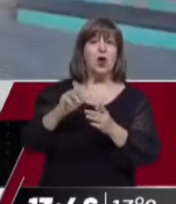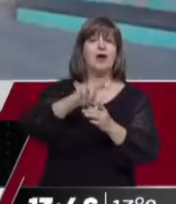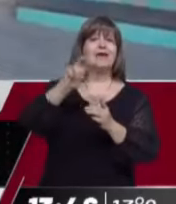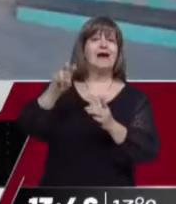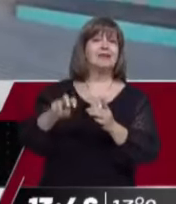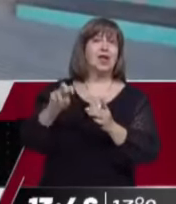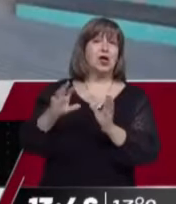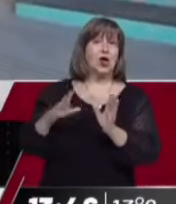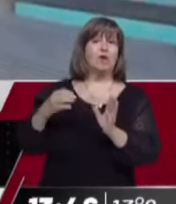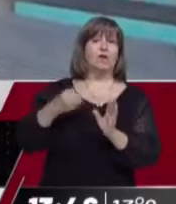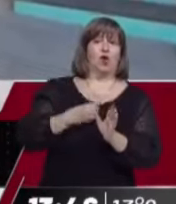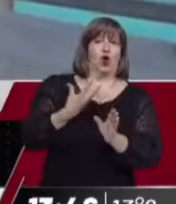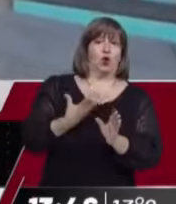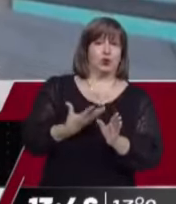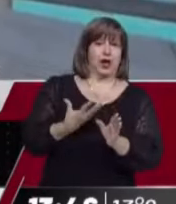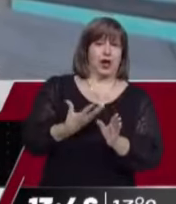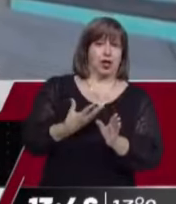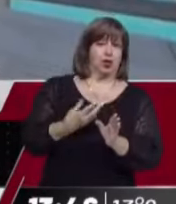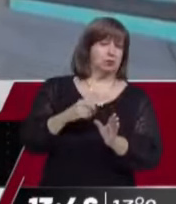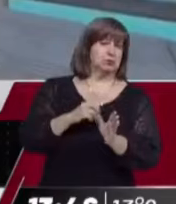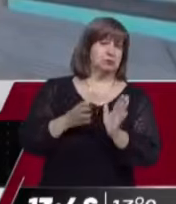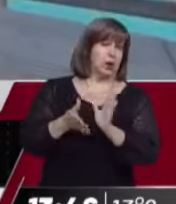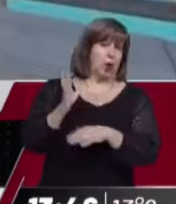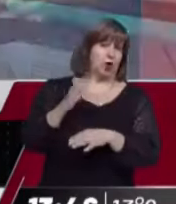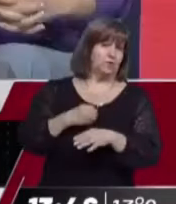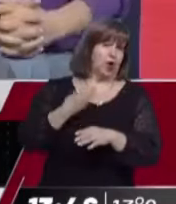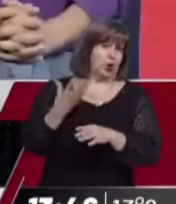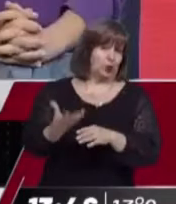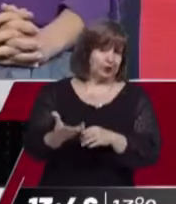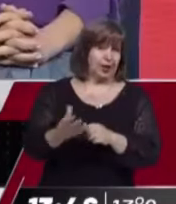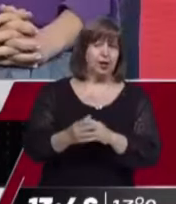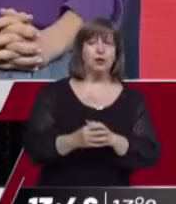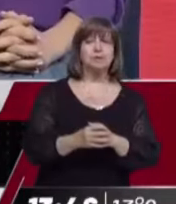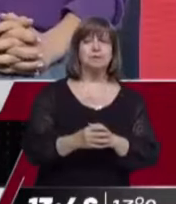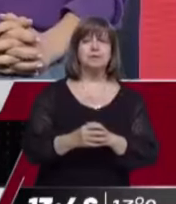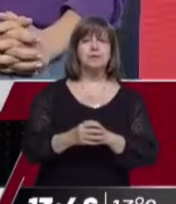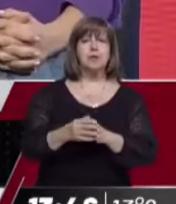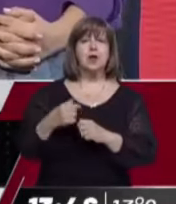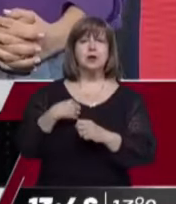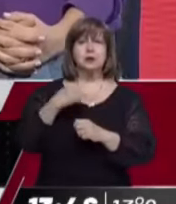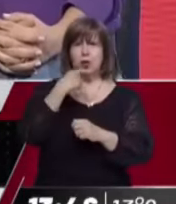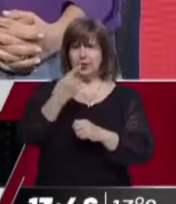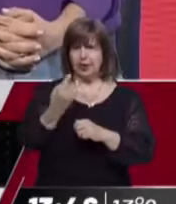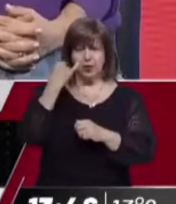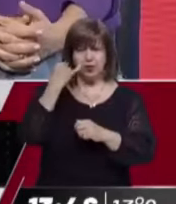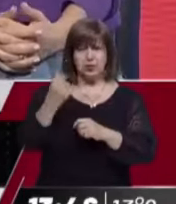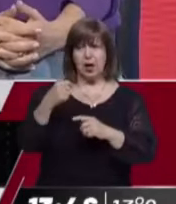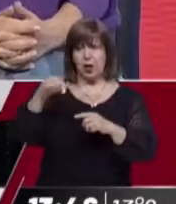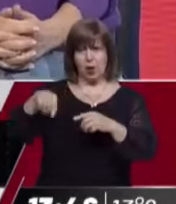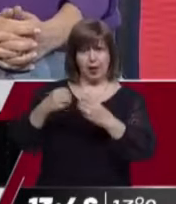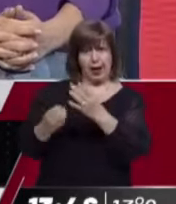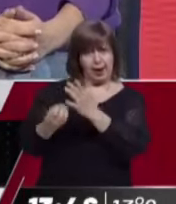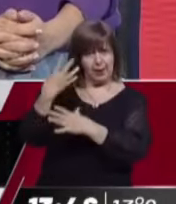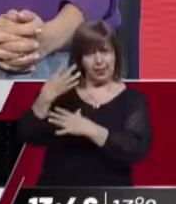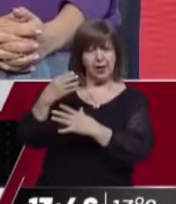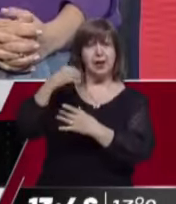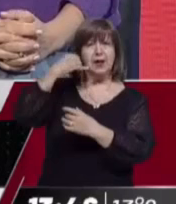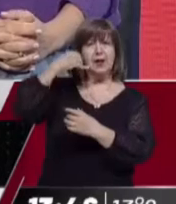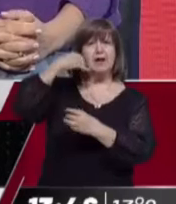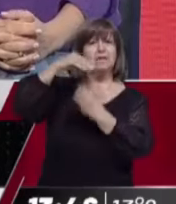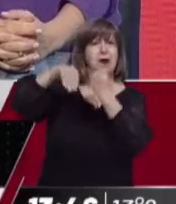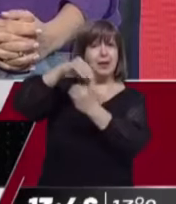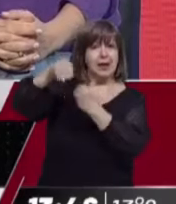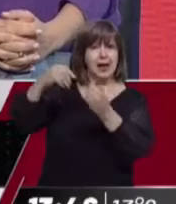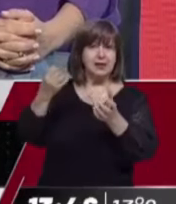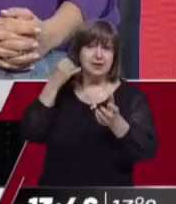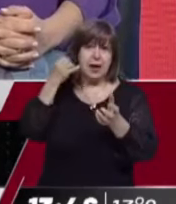qué es lo que sucede? Sí. Varios familiares llamaron esta mañana de personal que trabaja en el Correo Argentino, algunos de ellos comentando